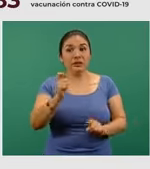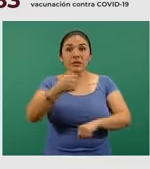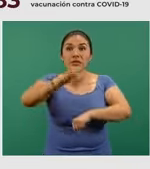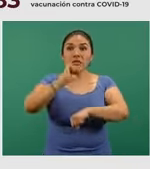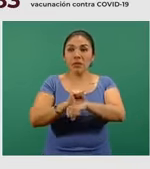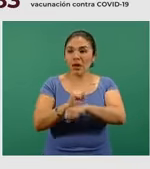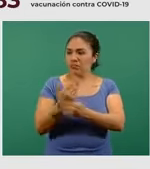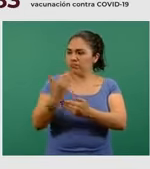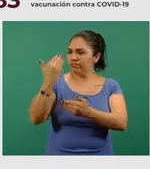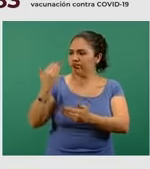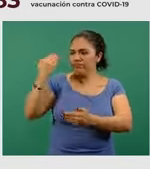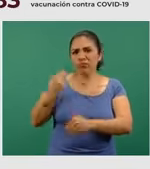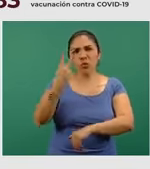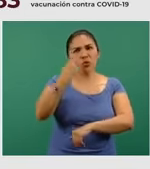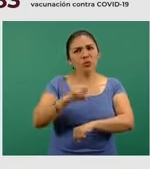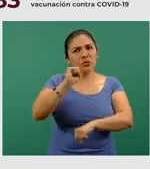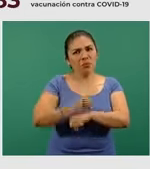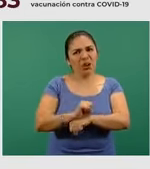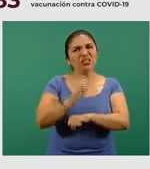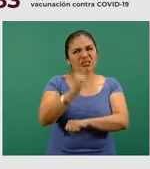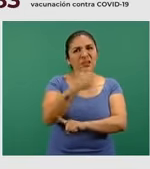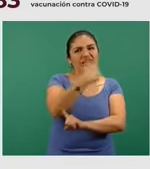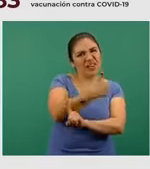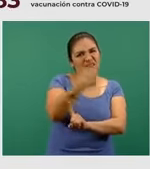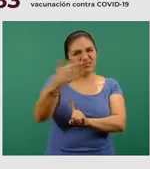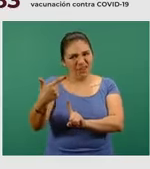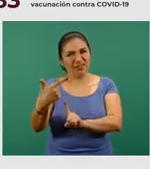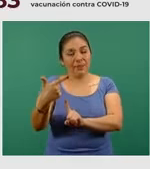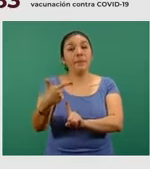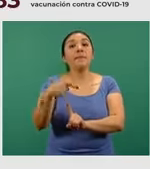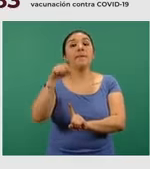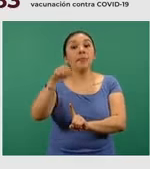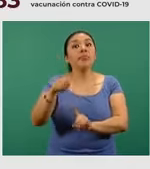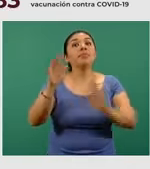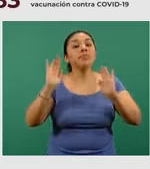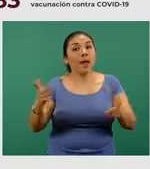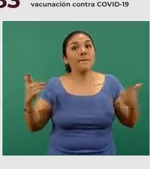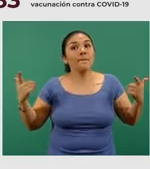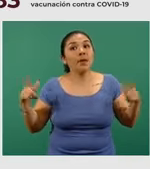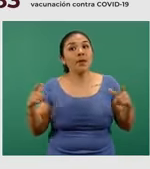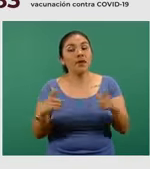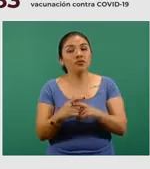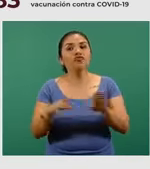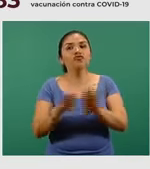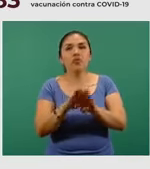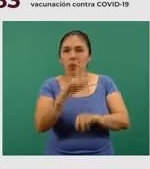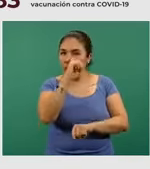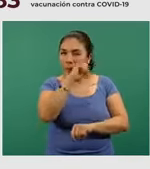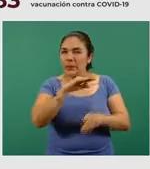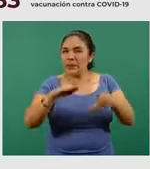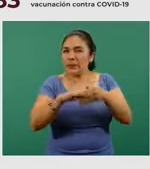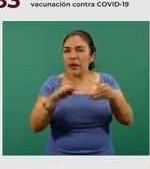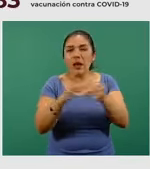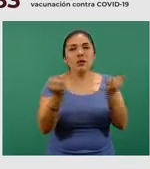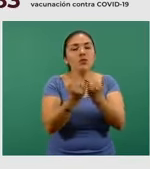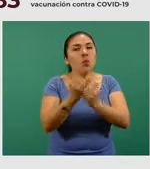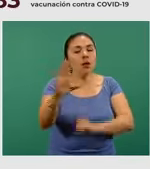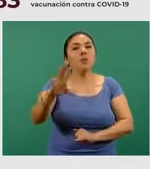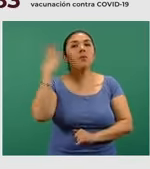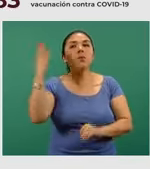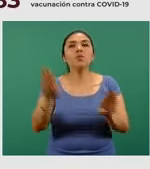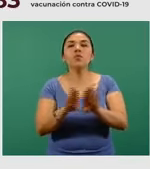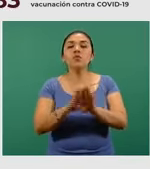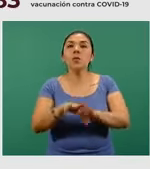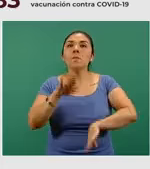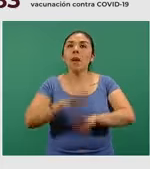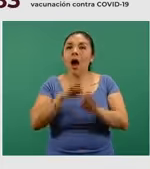últimas 2 semanas, es decir, entre las 6 y las 7, se ha reducido en relación al menos a la velocidad o digamos la intensidad